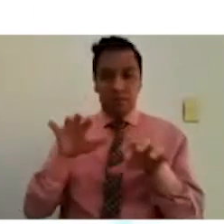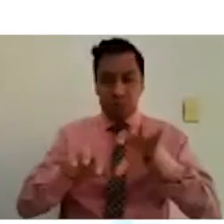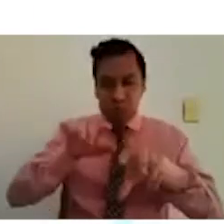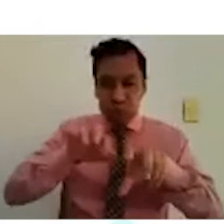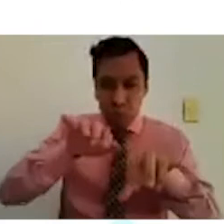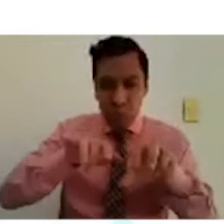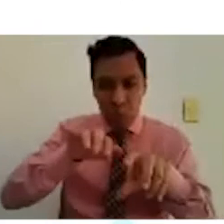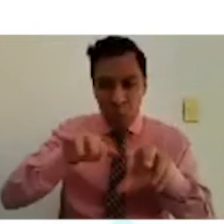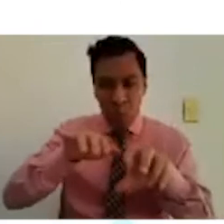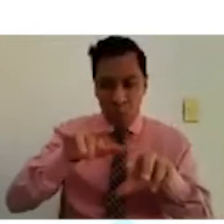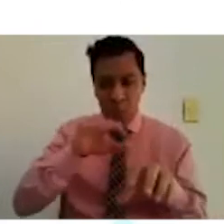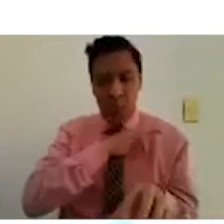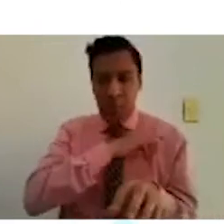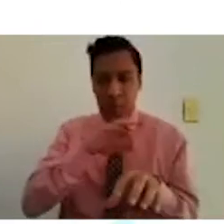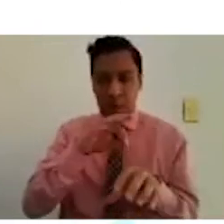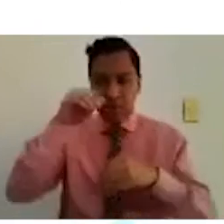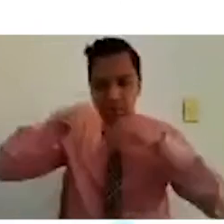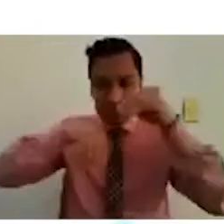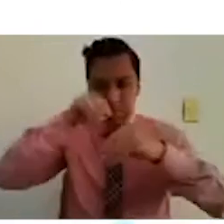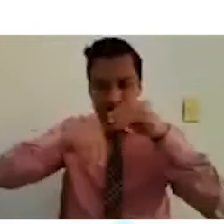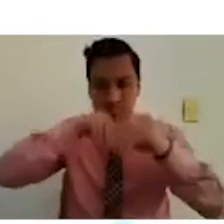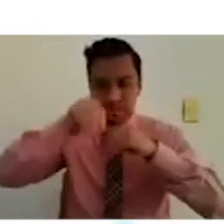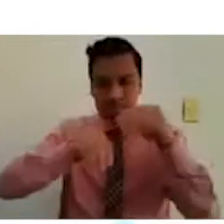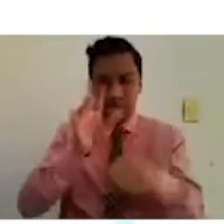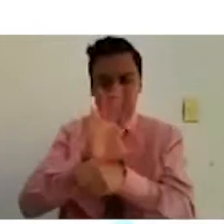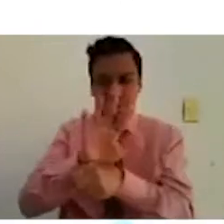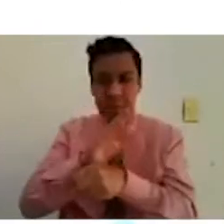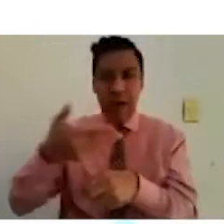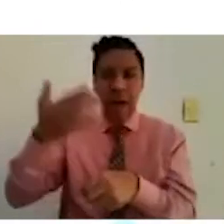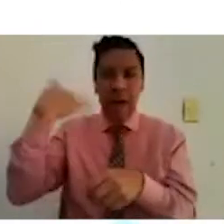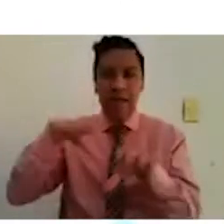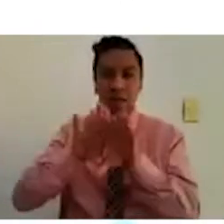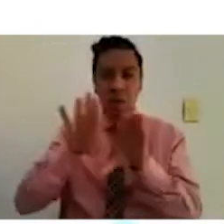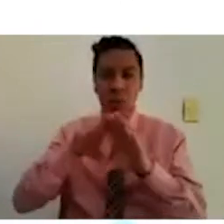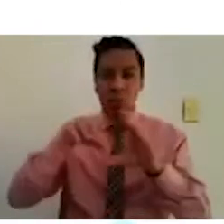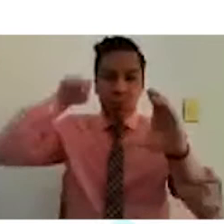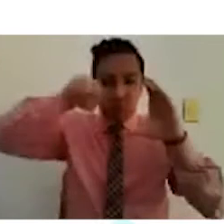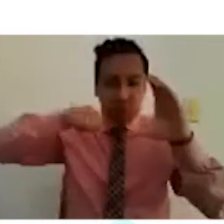permiten eso y mucho más. Si vemos cualquier película de superhéroes,